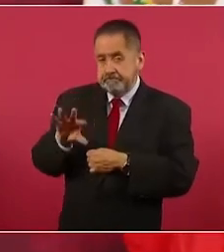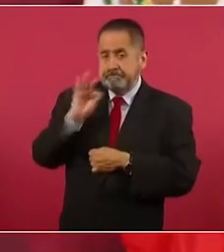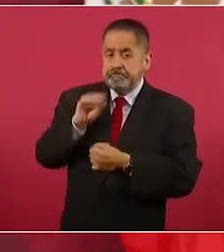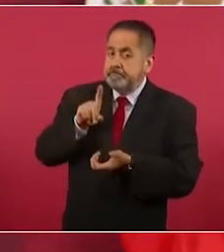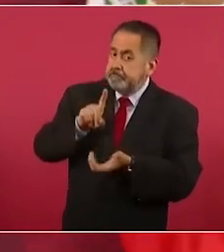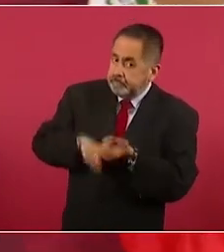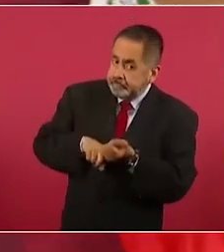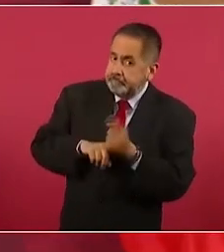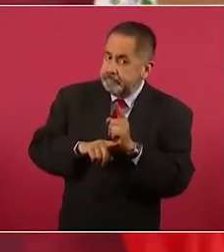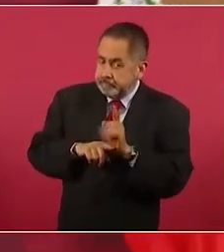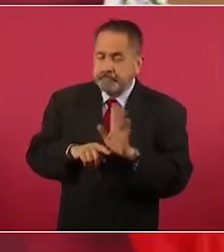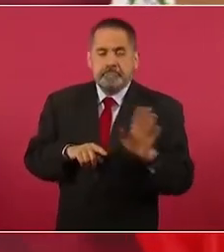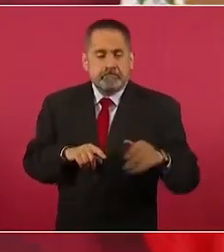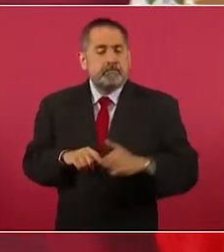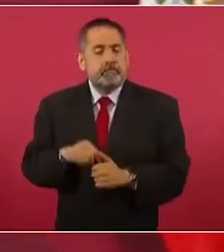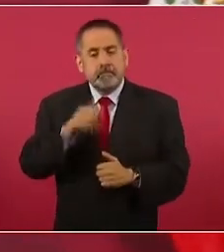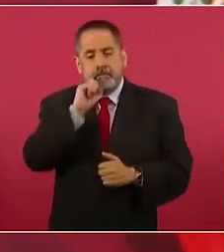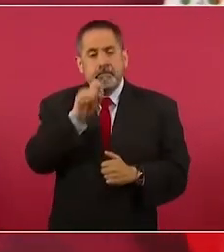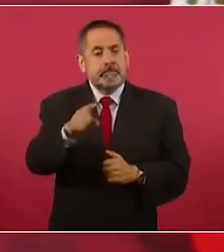para